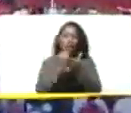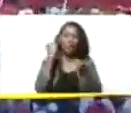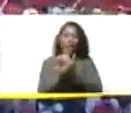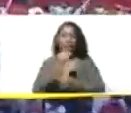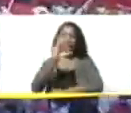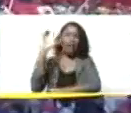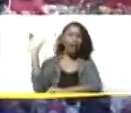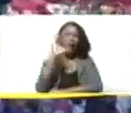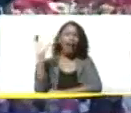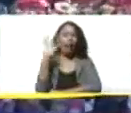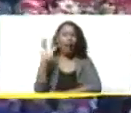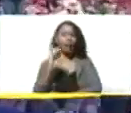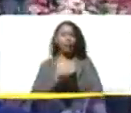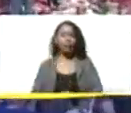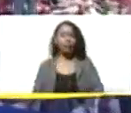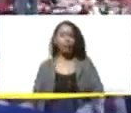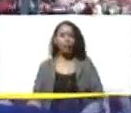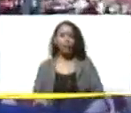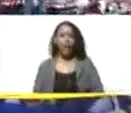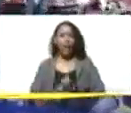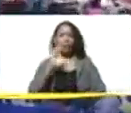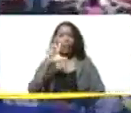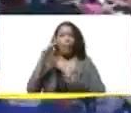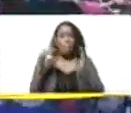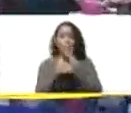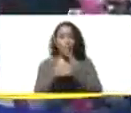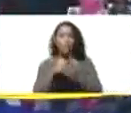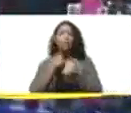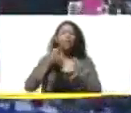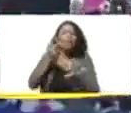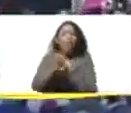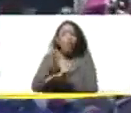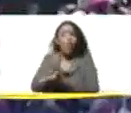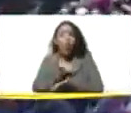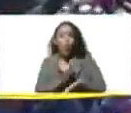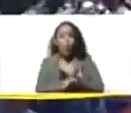Caracazo. Más de 3.000 muertos.